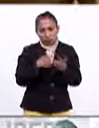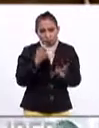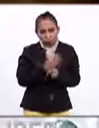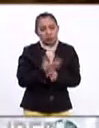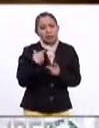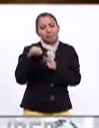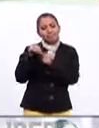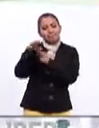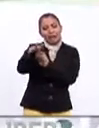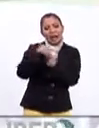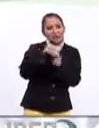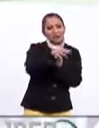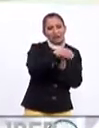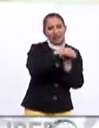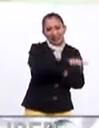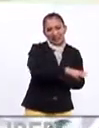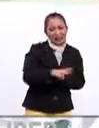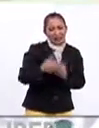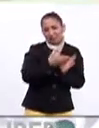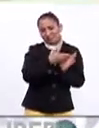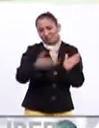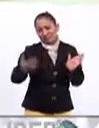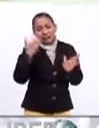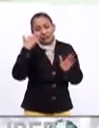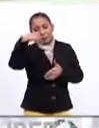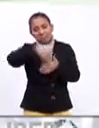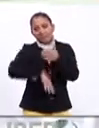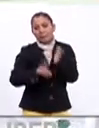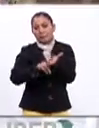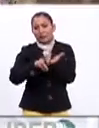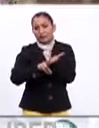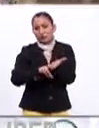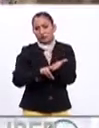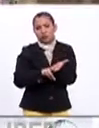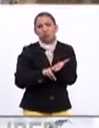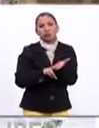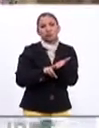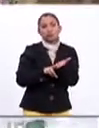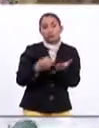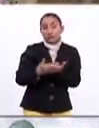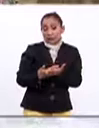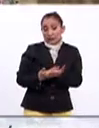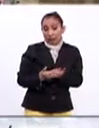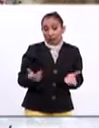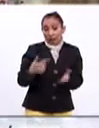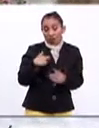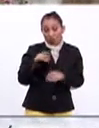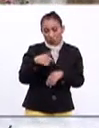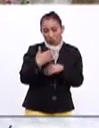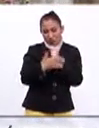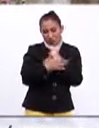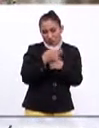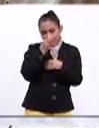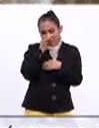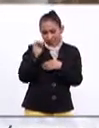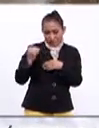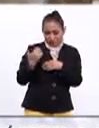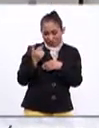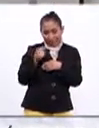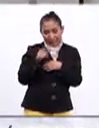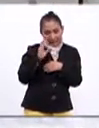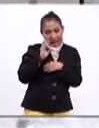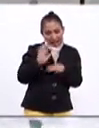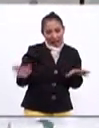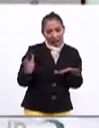están incidiendo en el largo plazo en esta baja de los precios, y ahora en plazos más recientes es sí